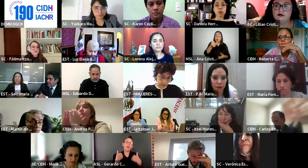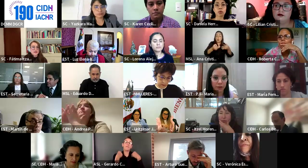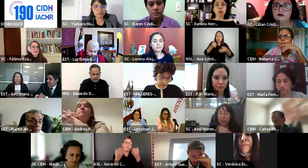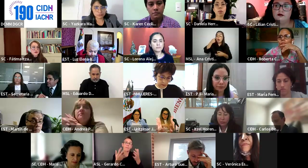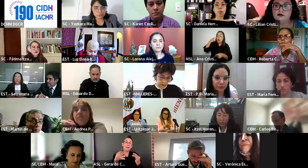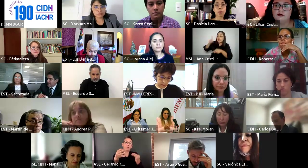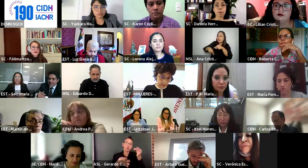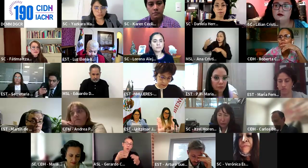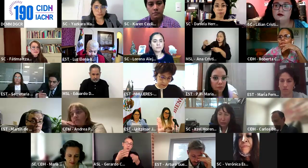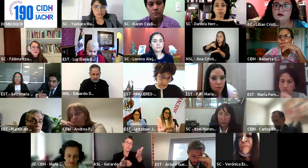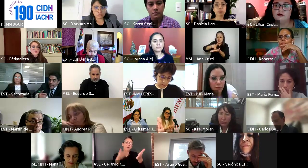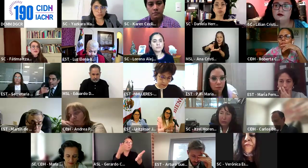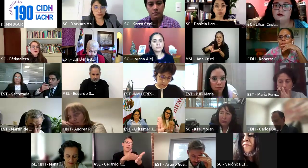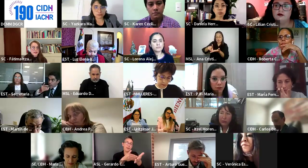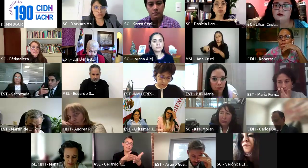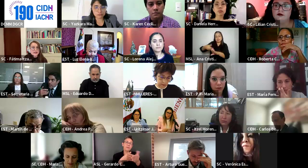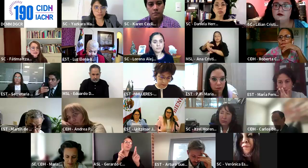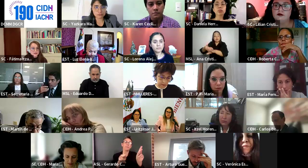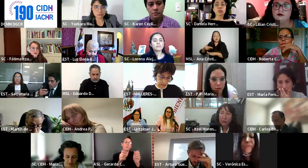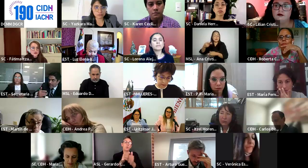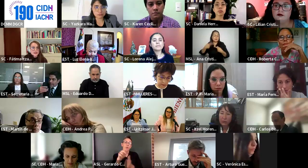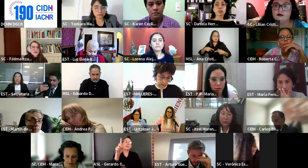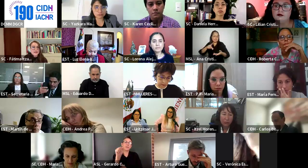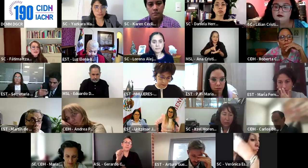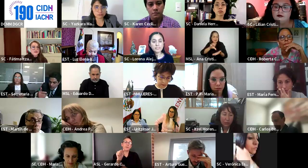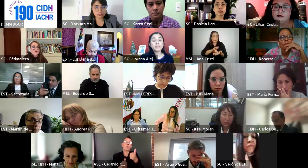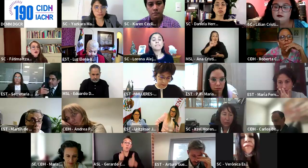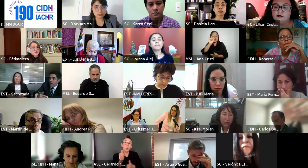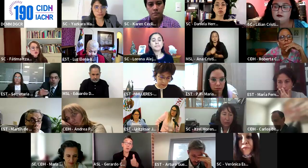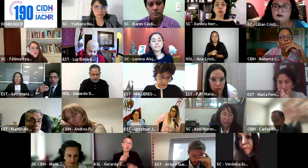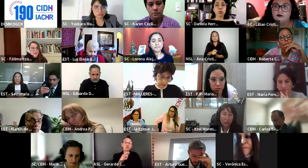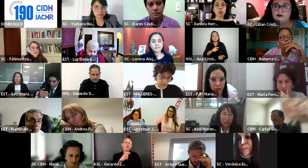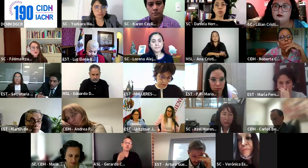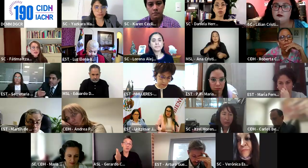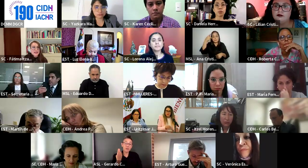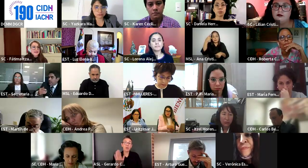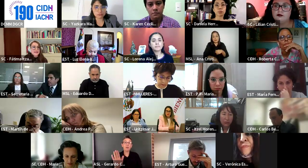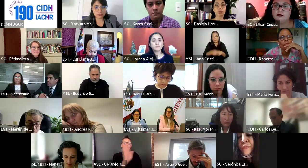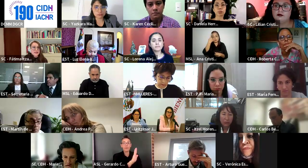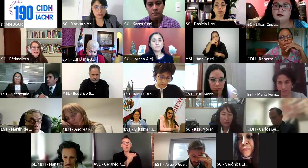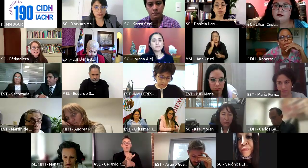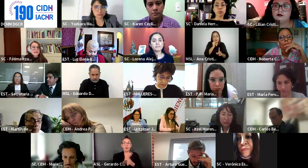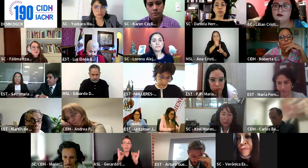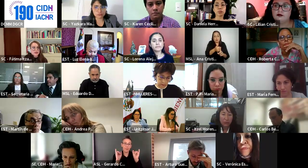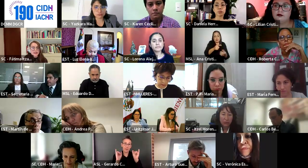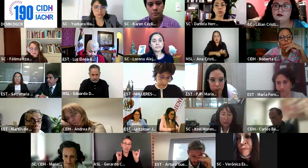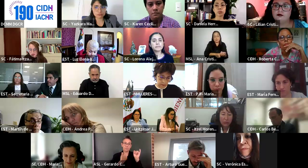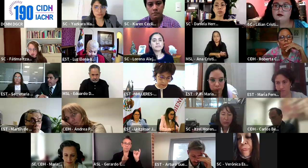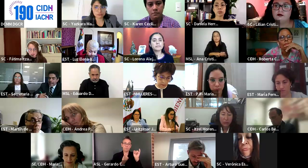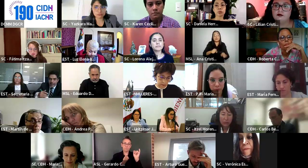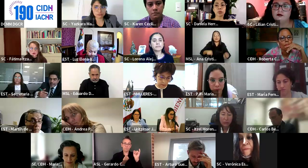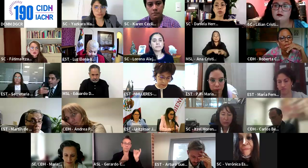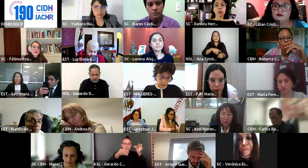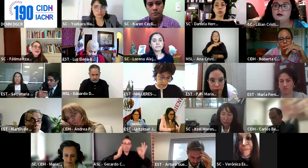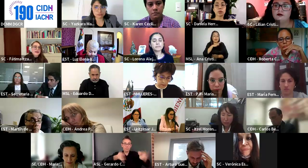contra personas con discapacidad, lo que pone en riesgo su autonomía personal y también que las expone en